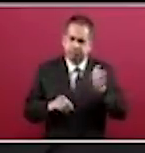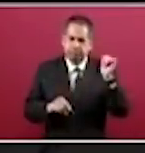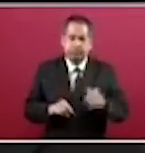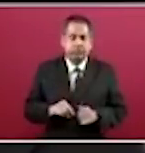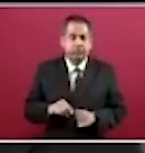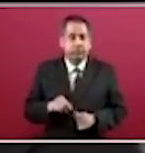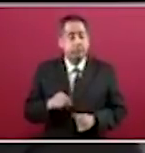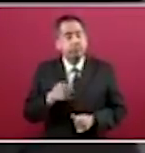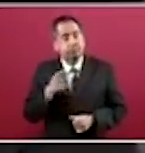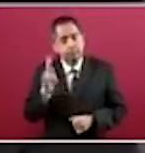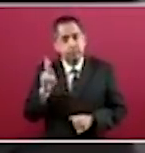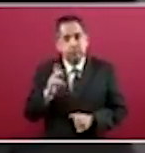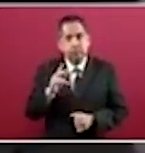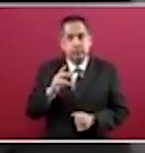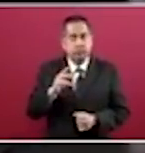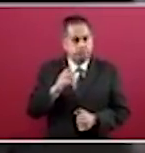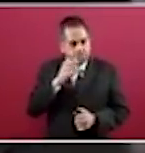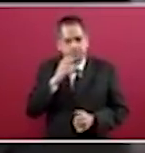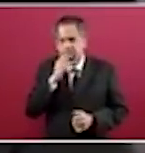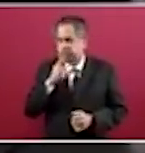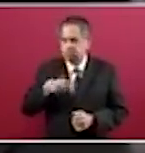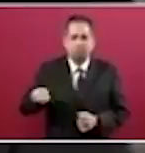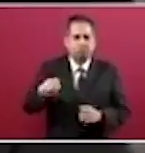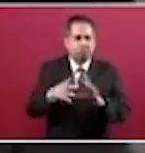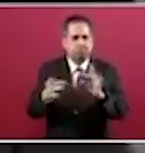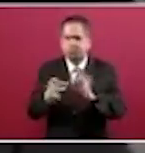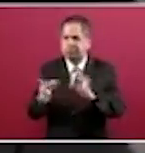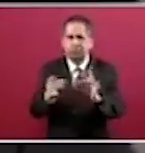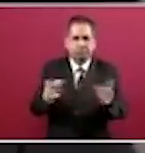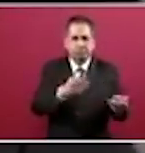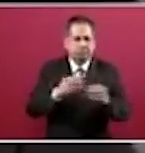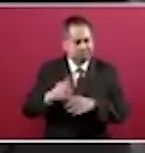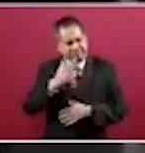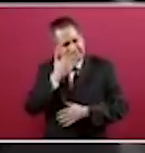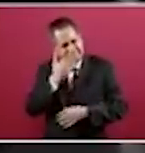Pero qué bien que todo esto esté saliendo,